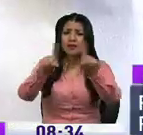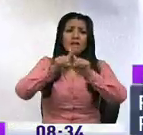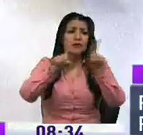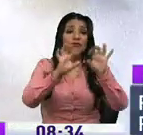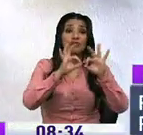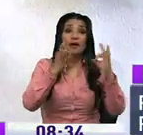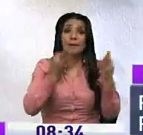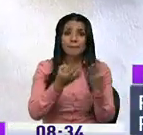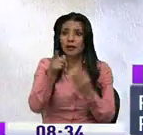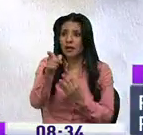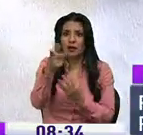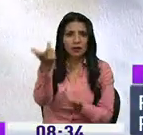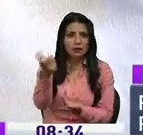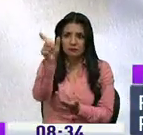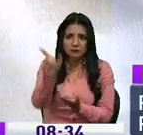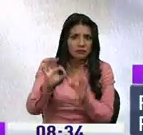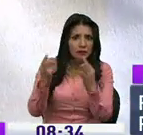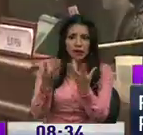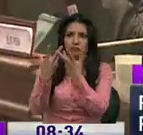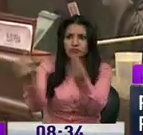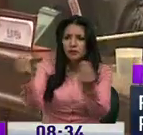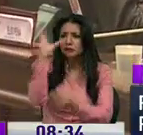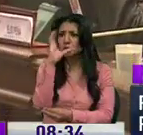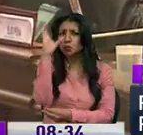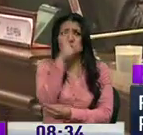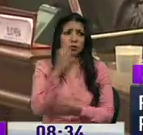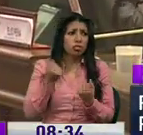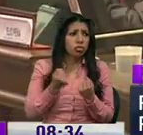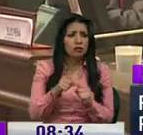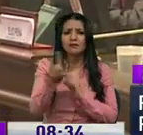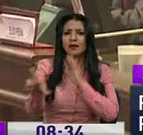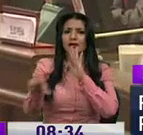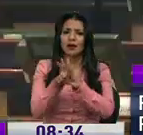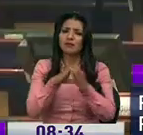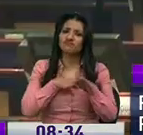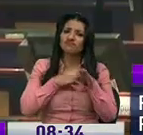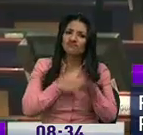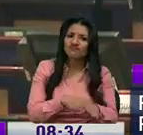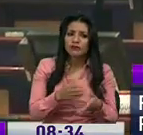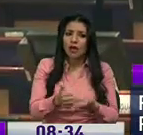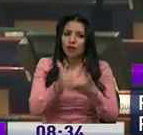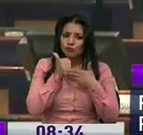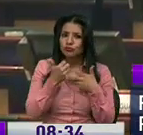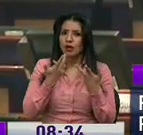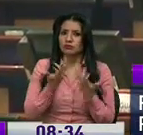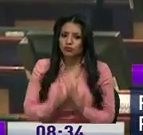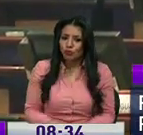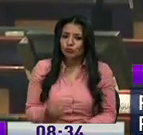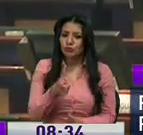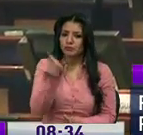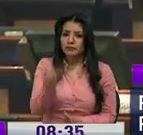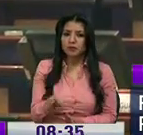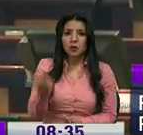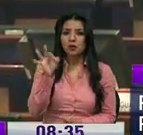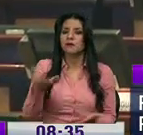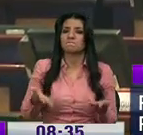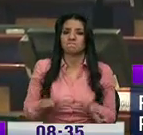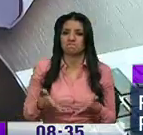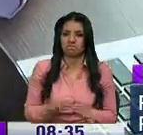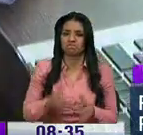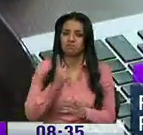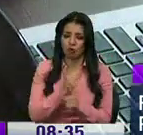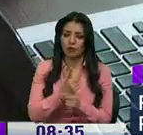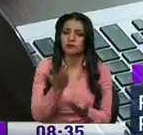que desconocen el paradero de uno de sus familiares sienten que la legislación no otorga herramientas suficientes para que los mismos sean